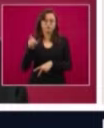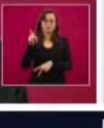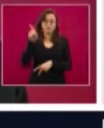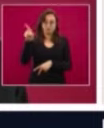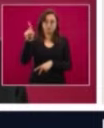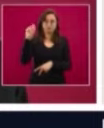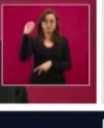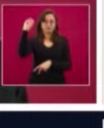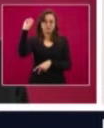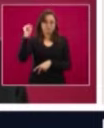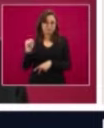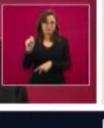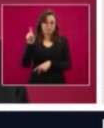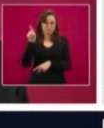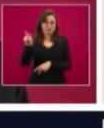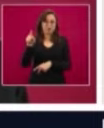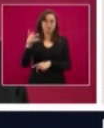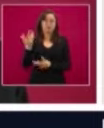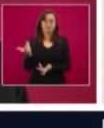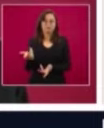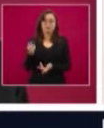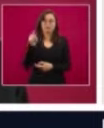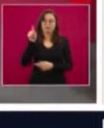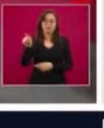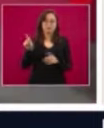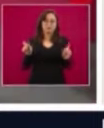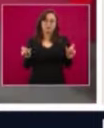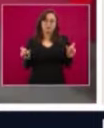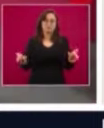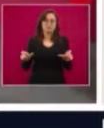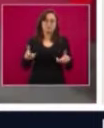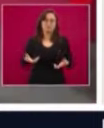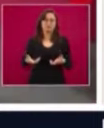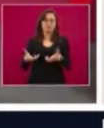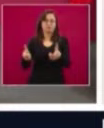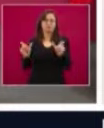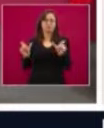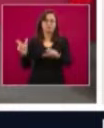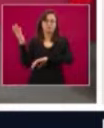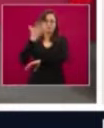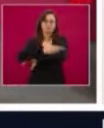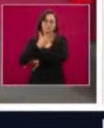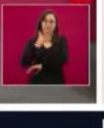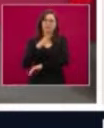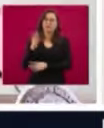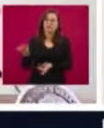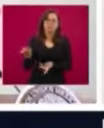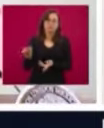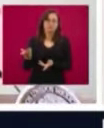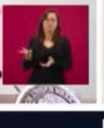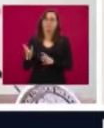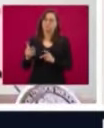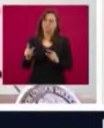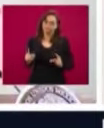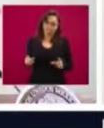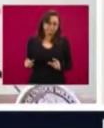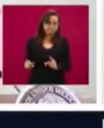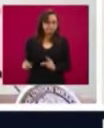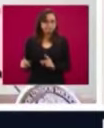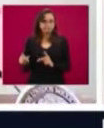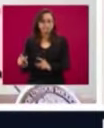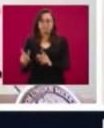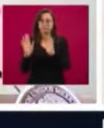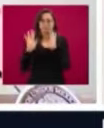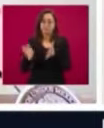familias mexicanas. Y eso se ve reflejado en esta encuesta. Ahora, tú decías, Heidi, va con buenos números porque sigue